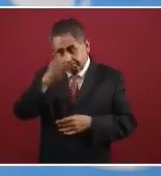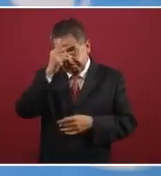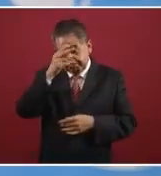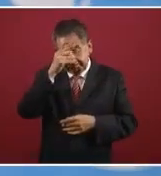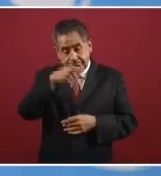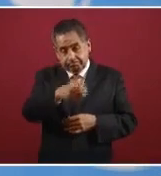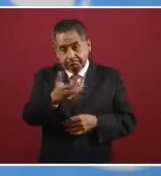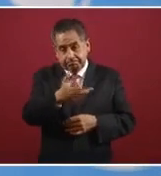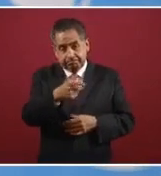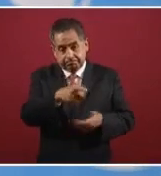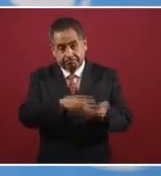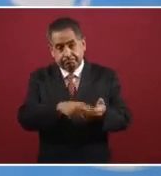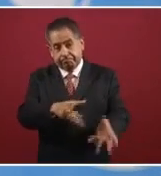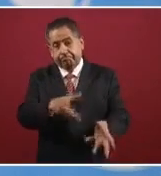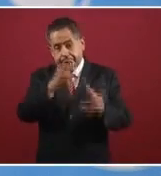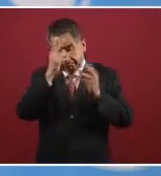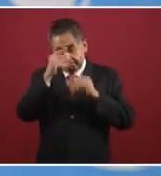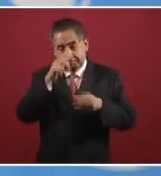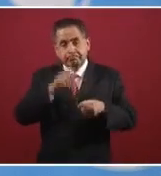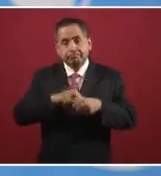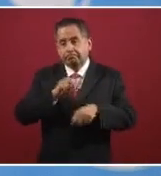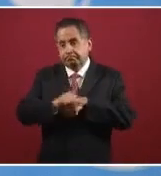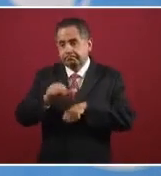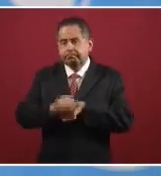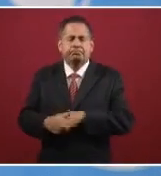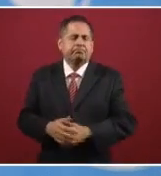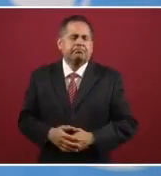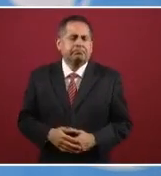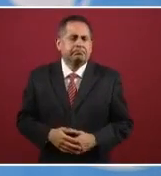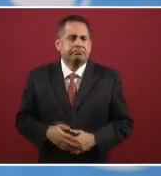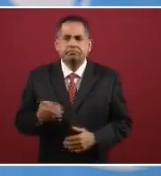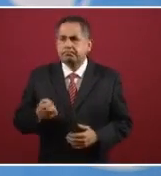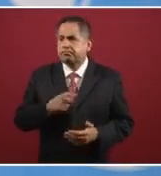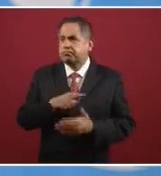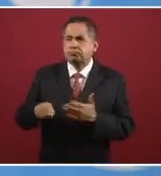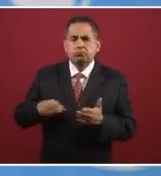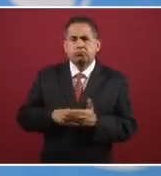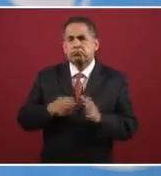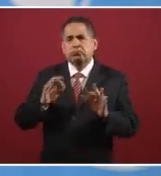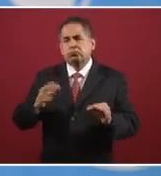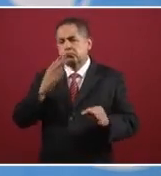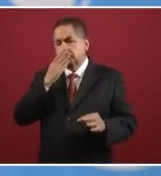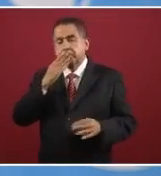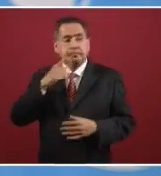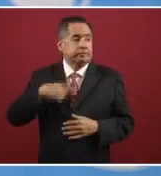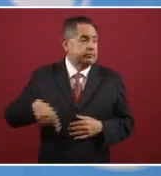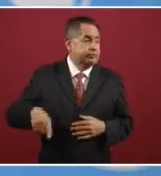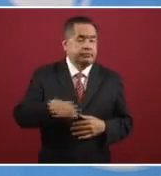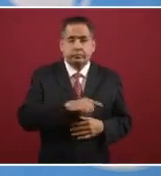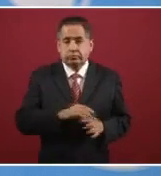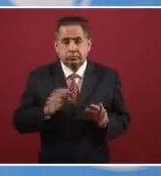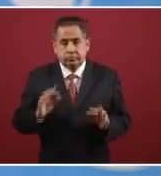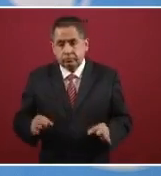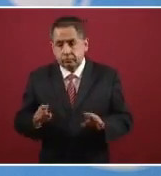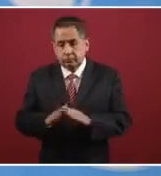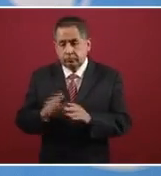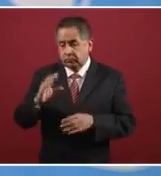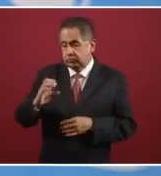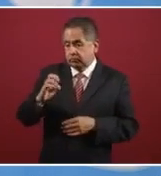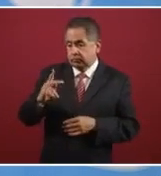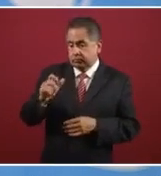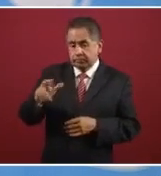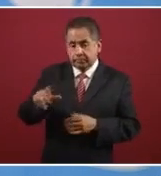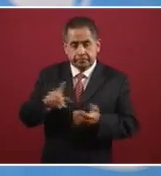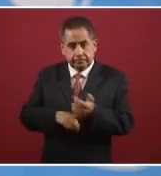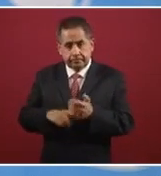que se ha hecho en Argentina. Entonces, realmente este es un espacio de intercambio, un espacio que con la CEPAL, el